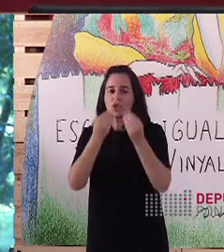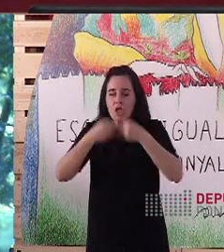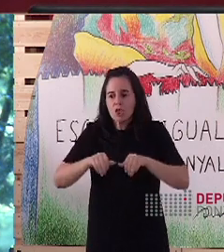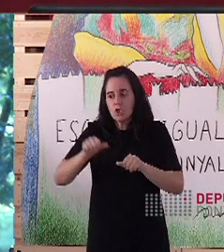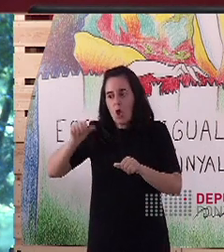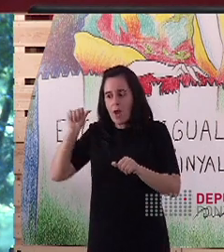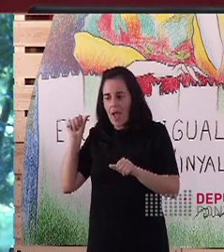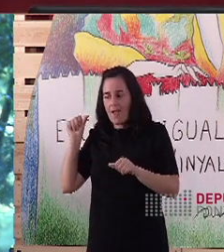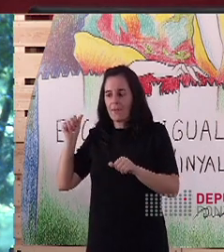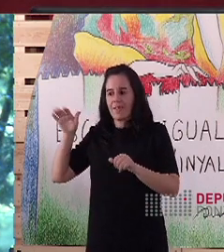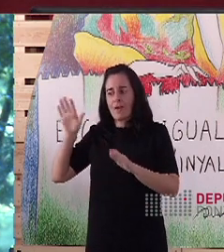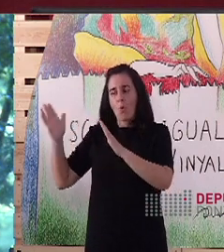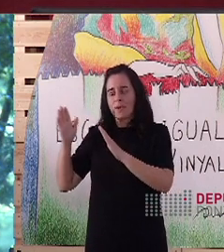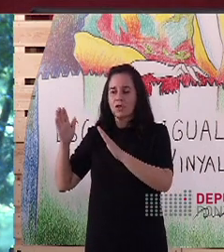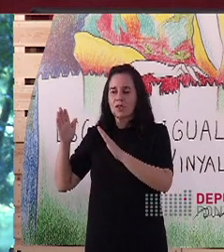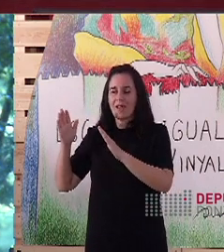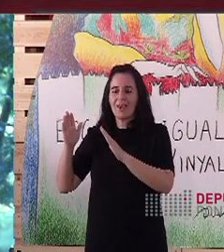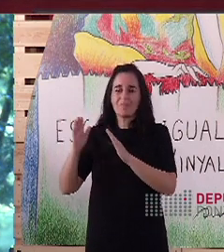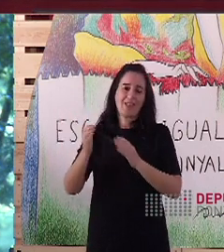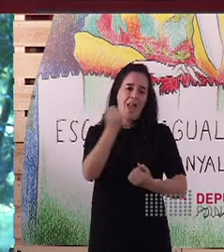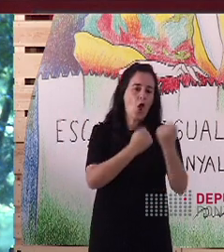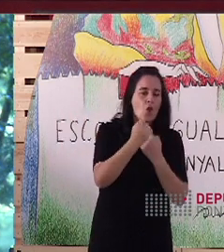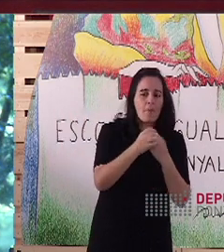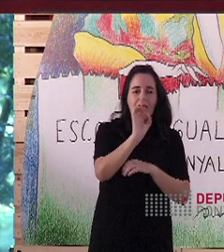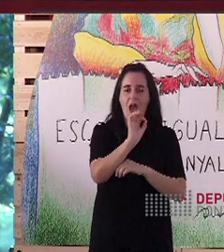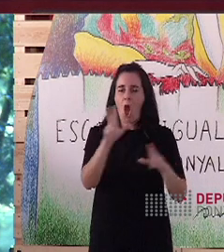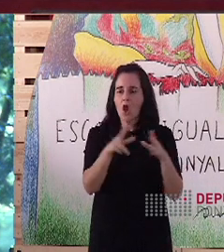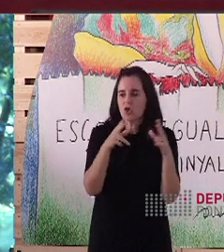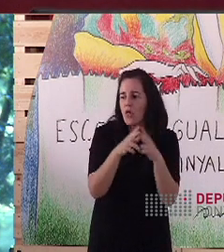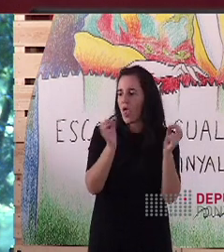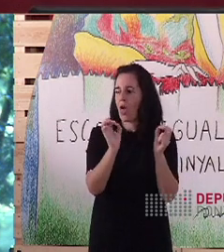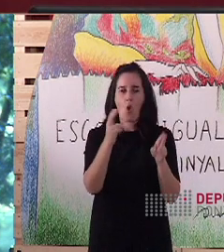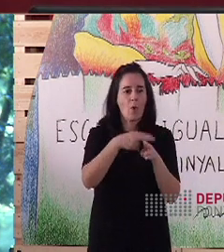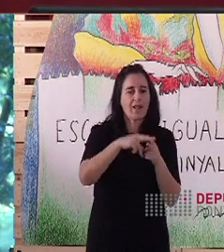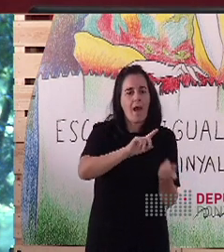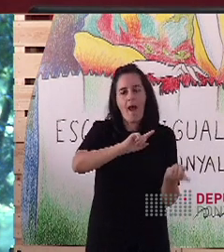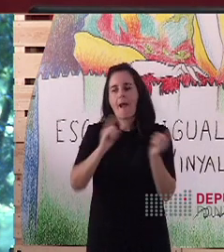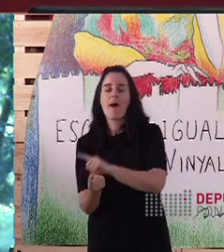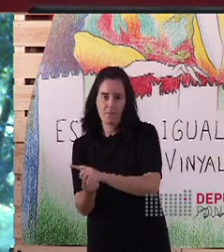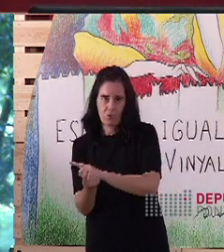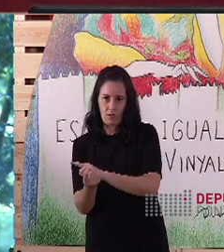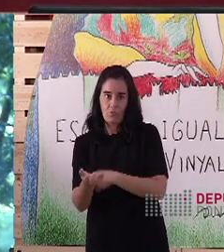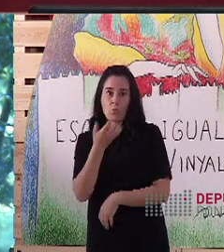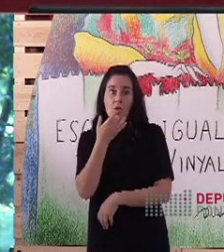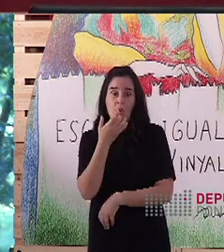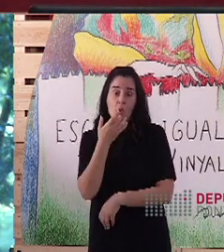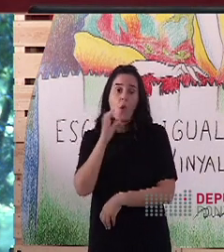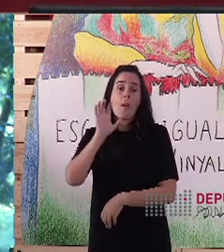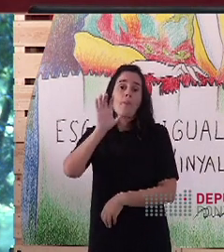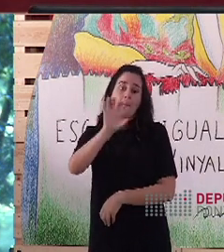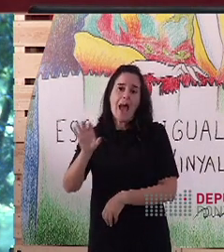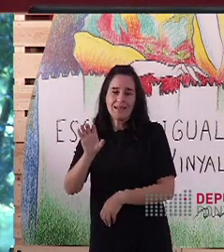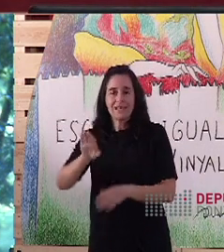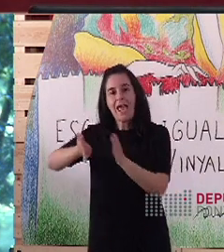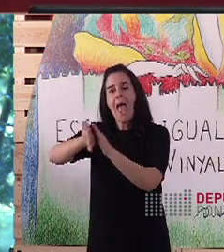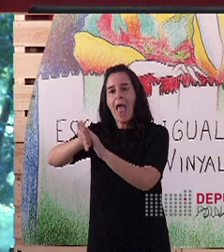cambios sociales, de cambios económicos, de cambios políticos. Por ejemplo, los países del este de Europa,